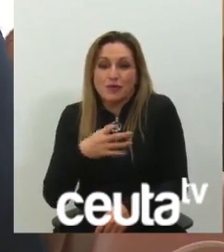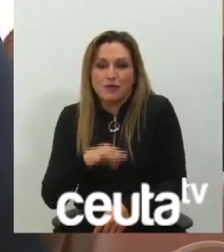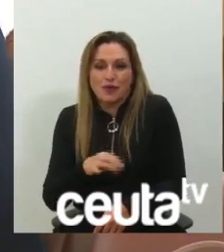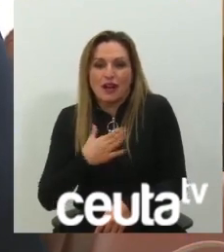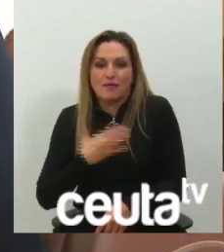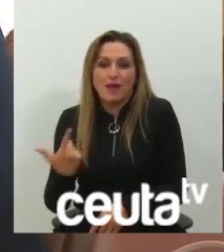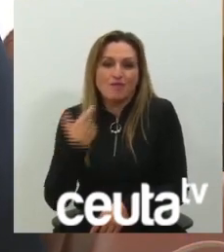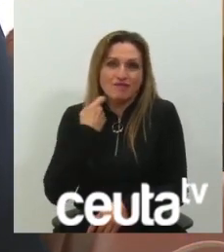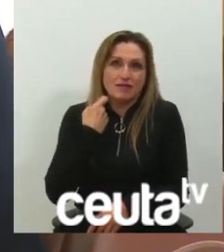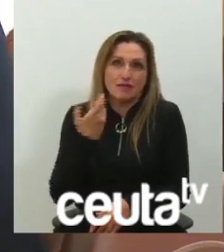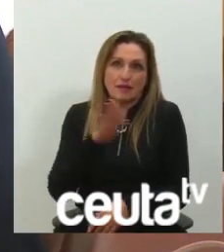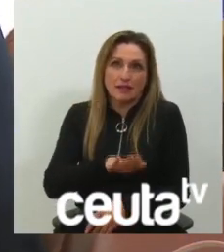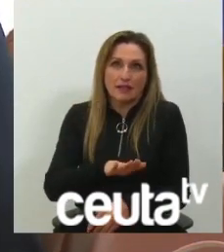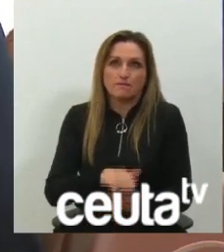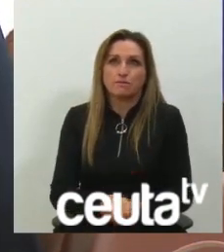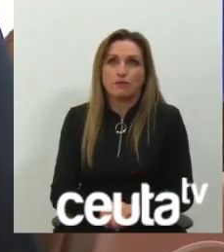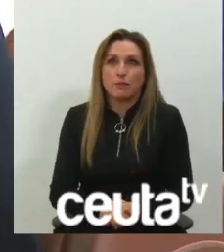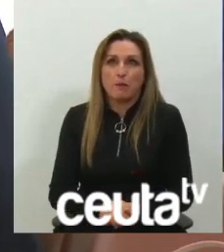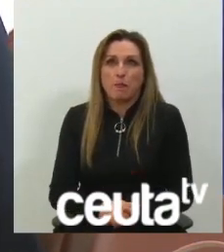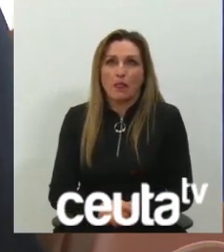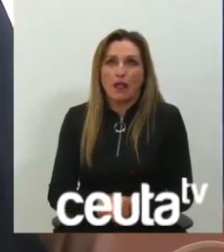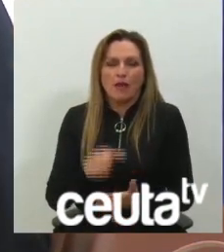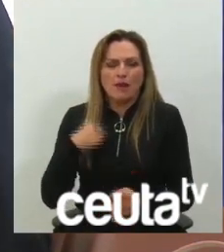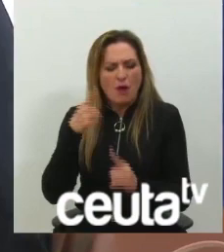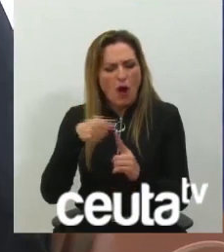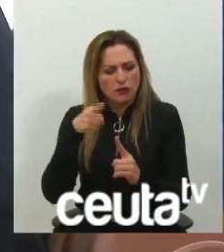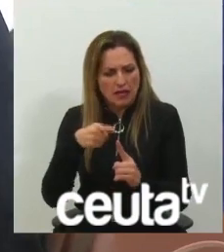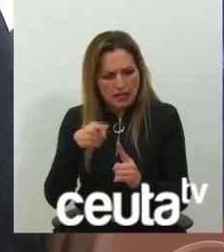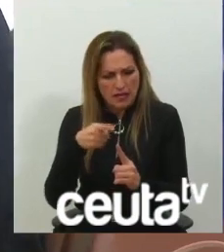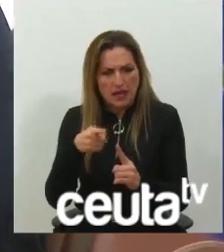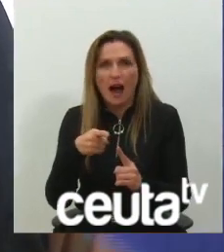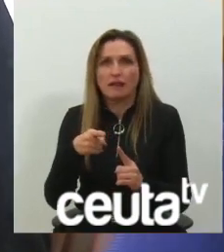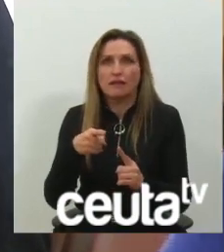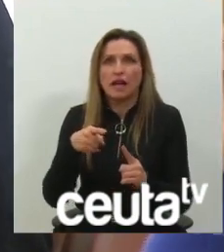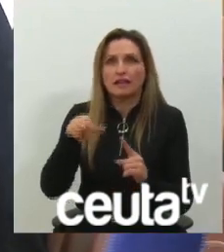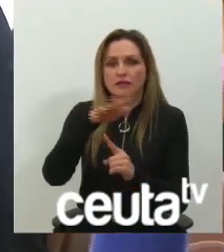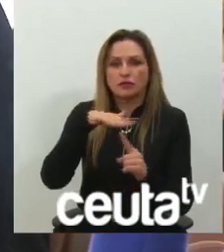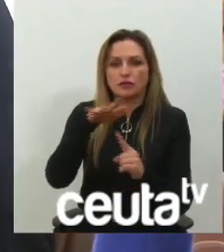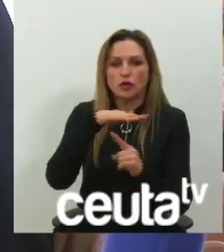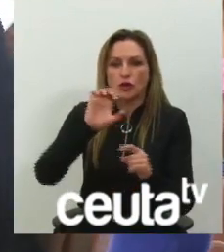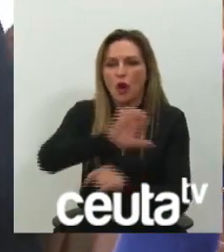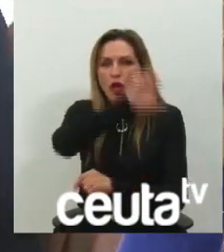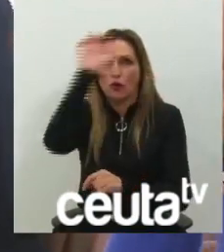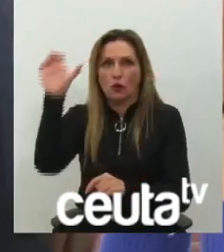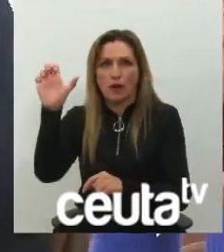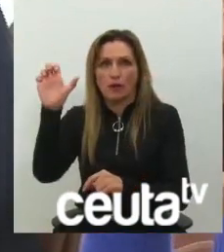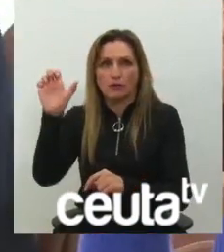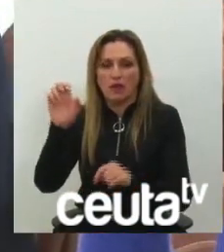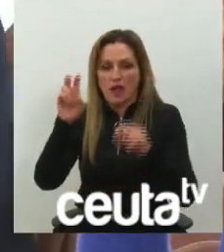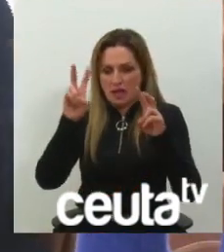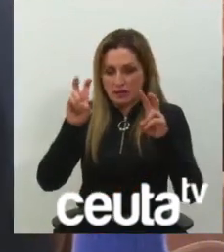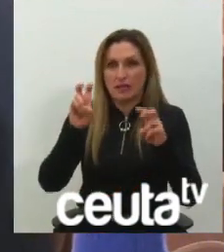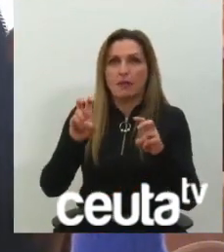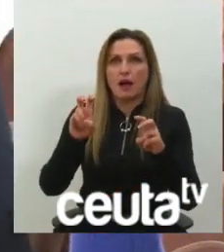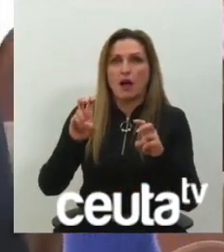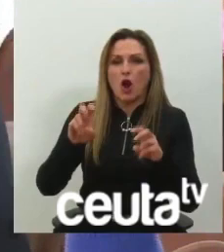16 sí sí sí sí mire vamos a utilizar ejemplos del entorno europeo sabe lo que están haciendo sabe lo que están haciendo